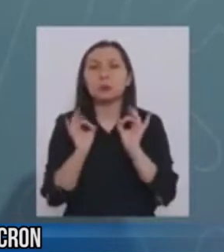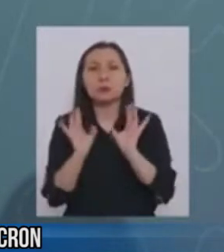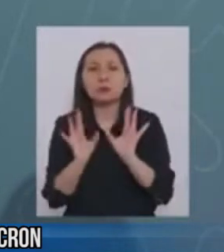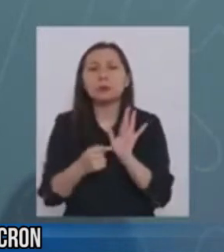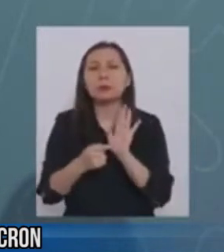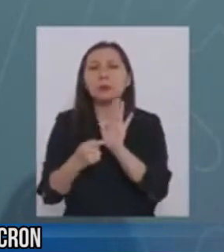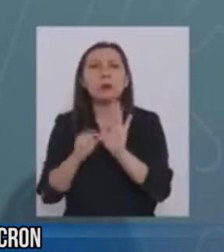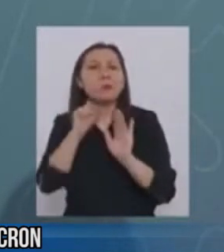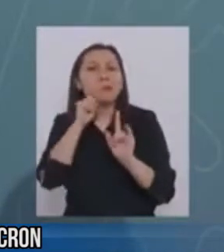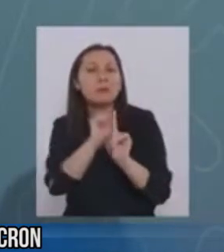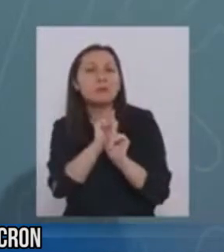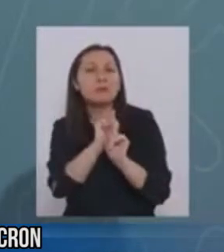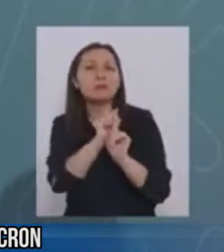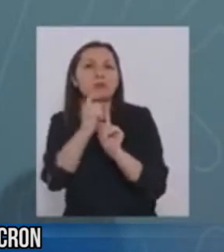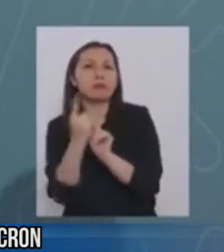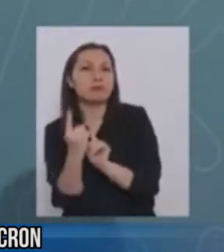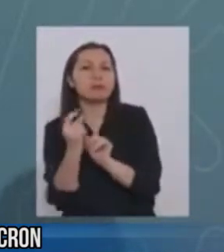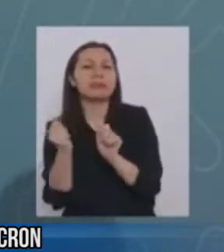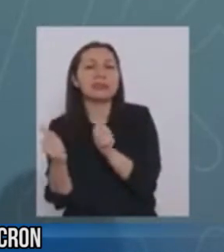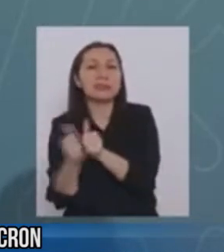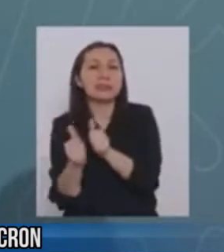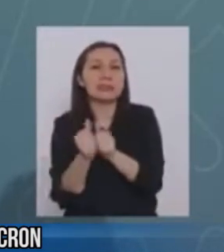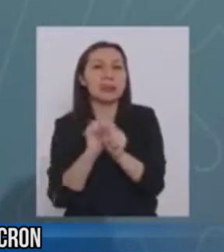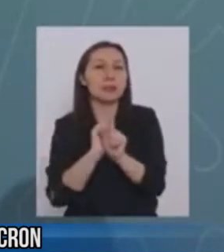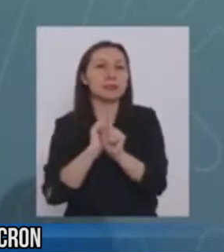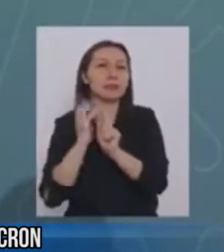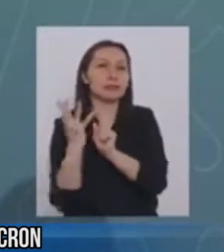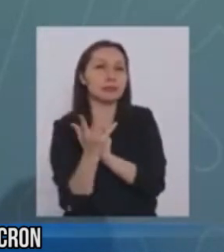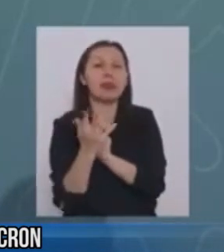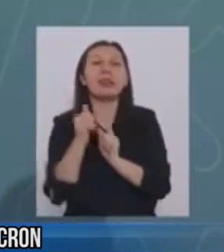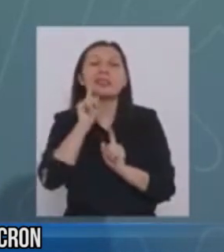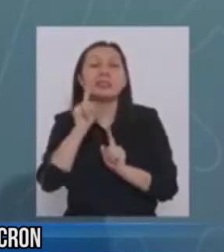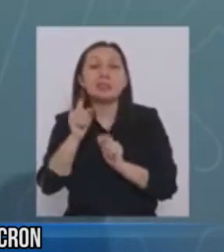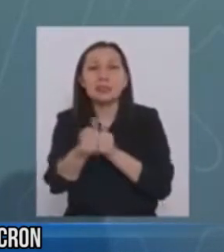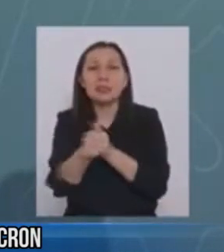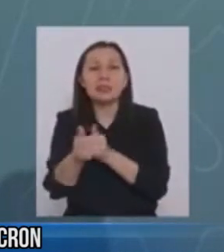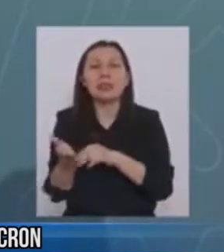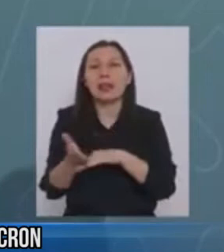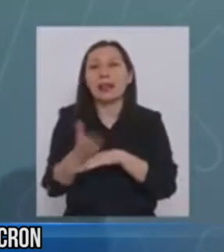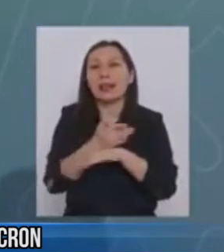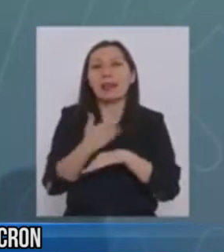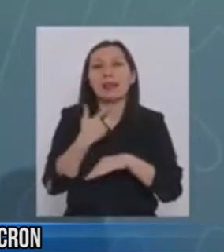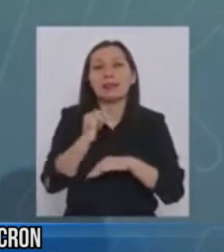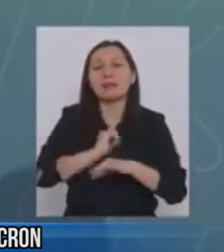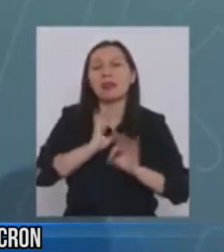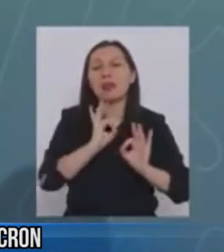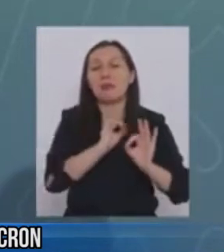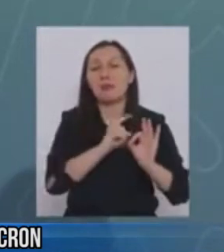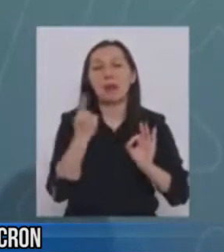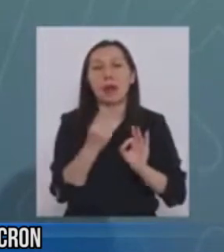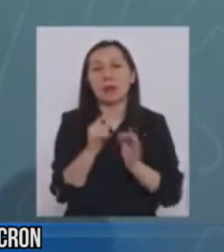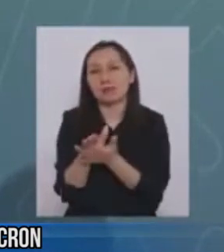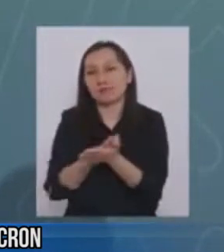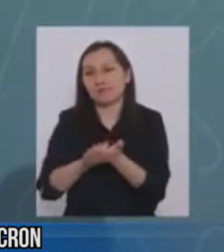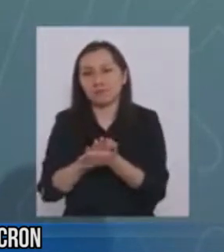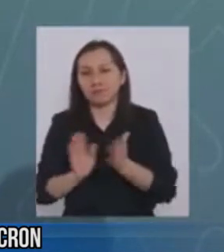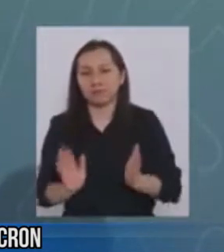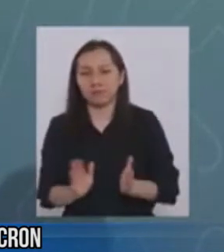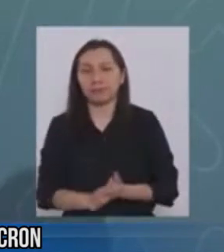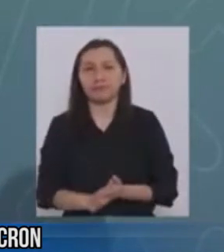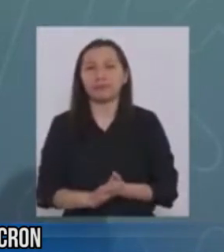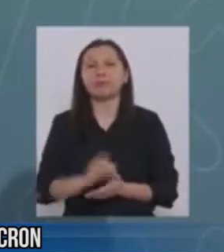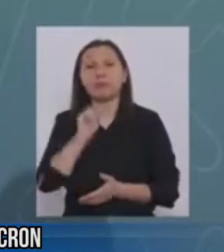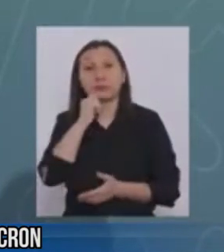contacto estrecho que nos permite capturar más contactos estrechos que con la definición habitual por ejemplo es